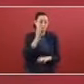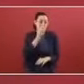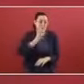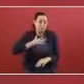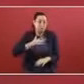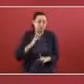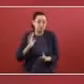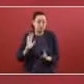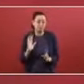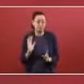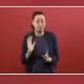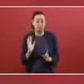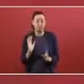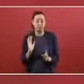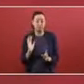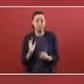una